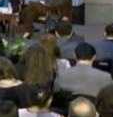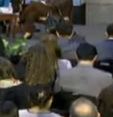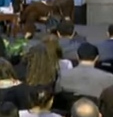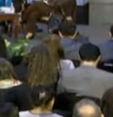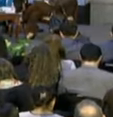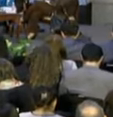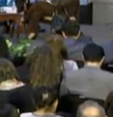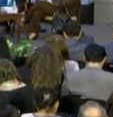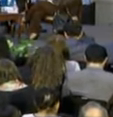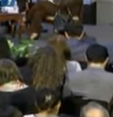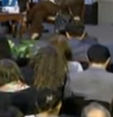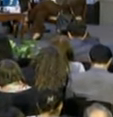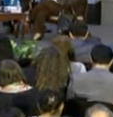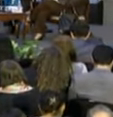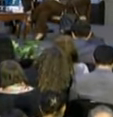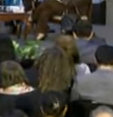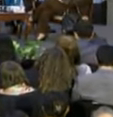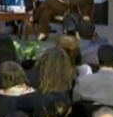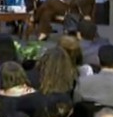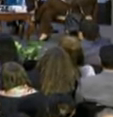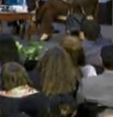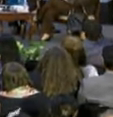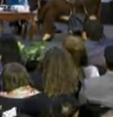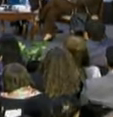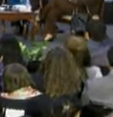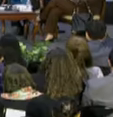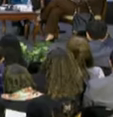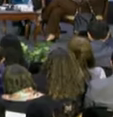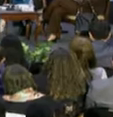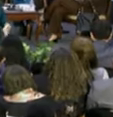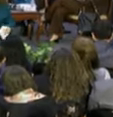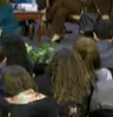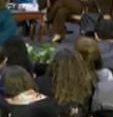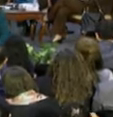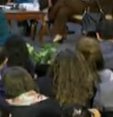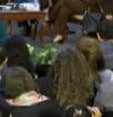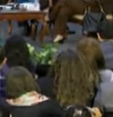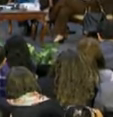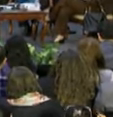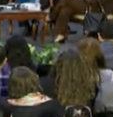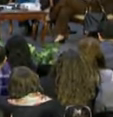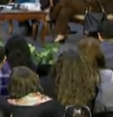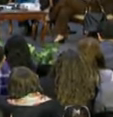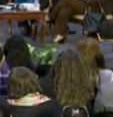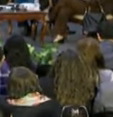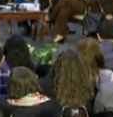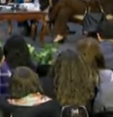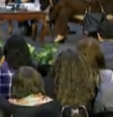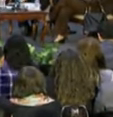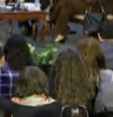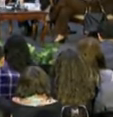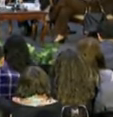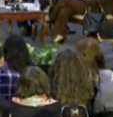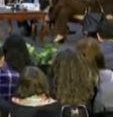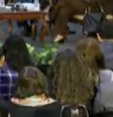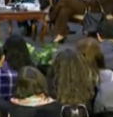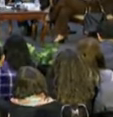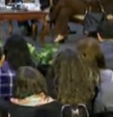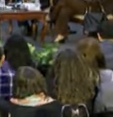Ella es maestra en Relaciones Internacionales por la Escuela de Londres, London School de